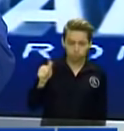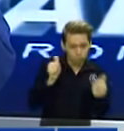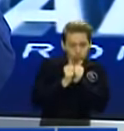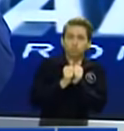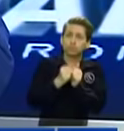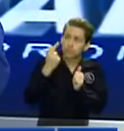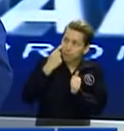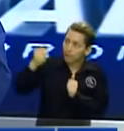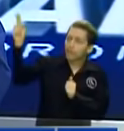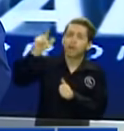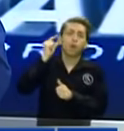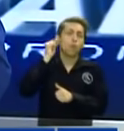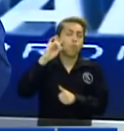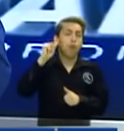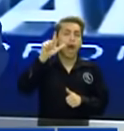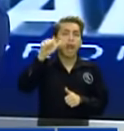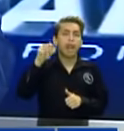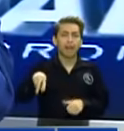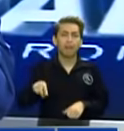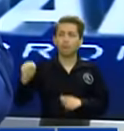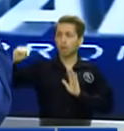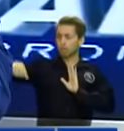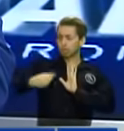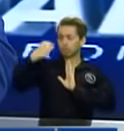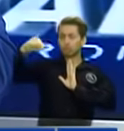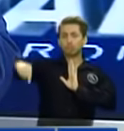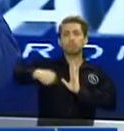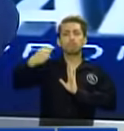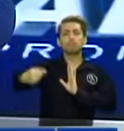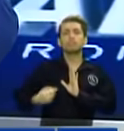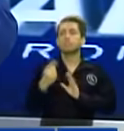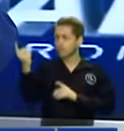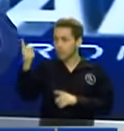ver, porque nos critican sin haber estado en el